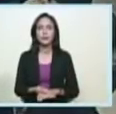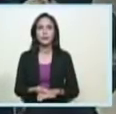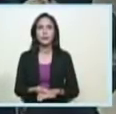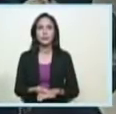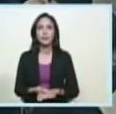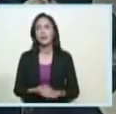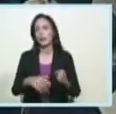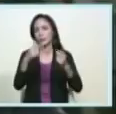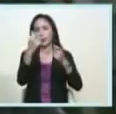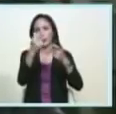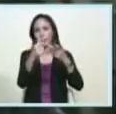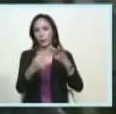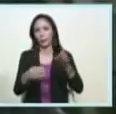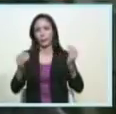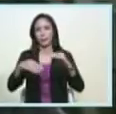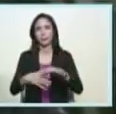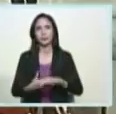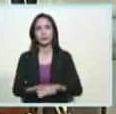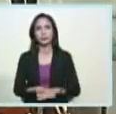etcétera